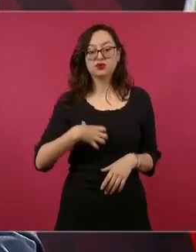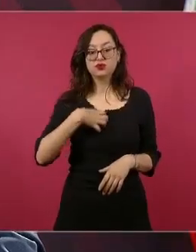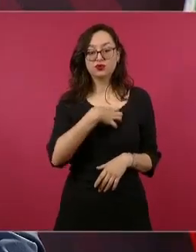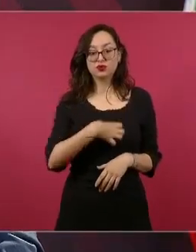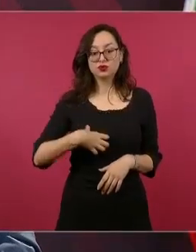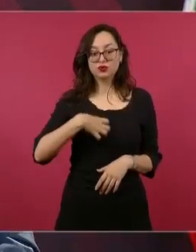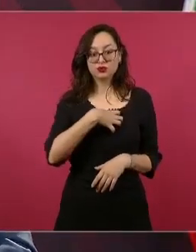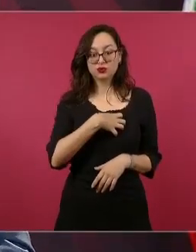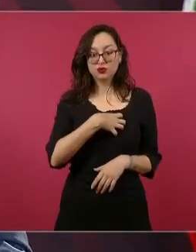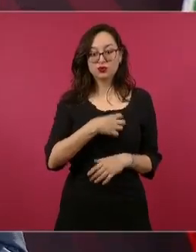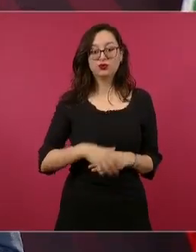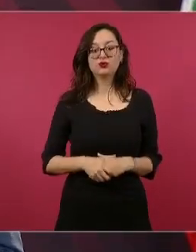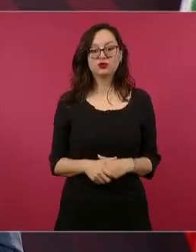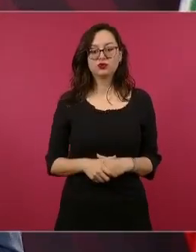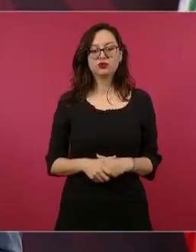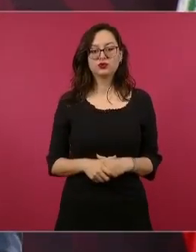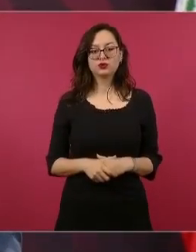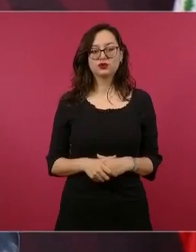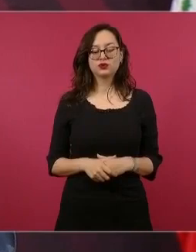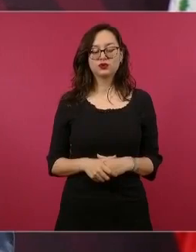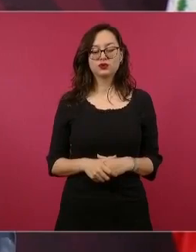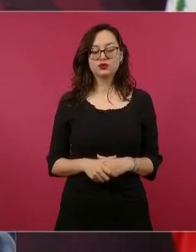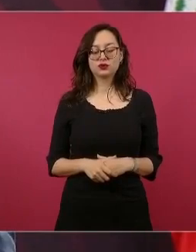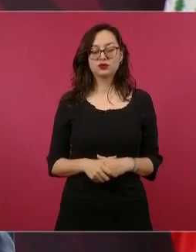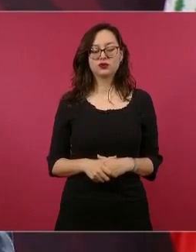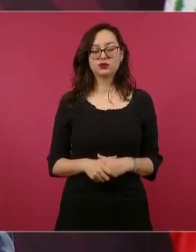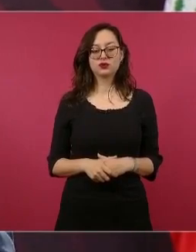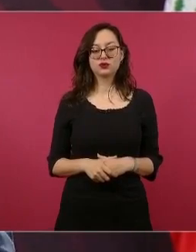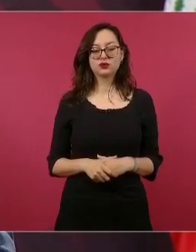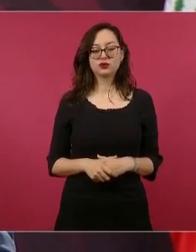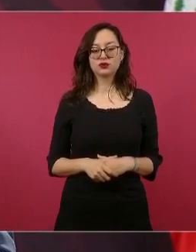contenta y también los que